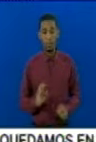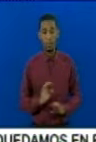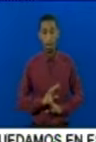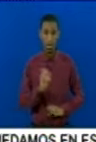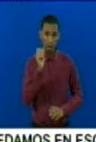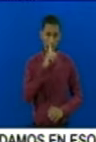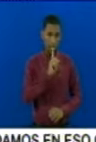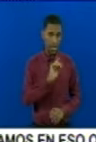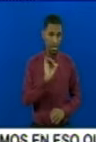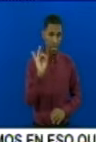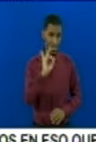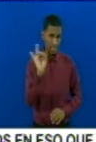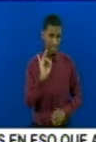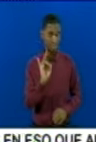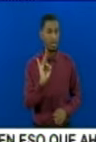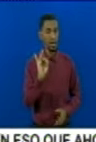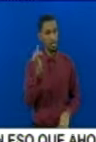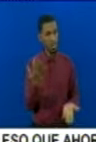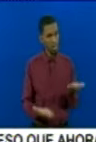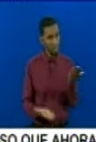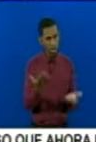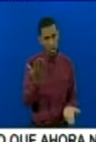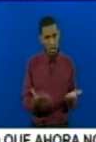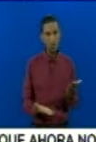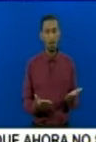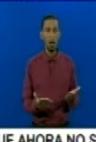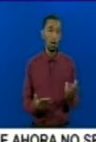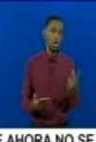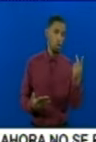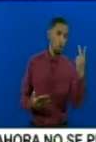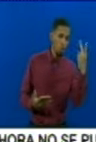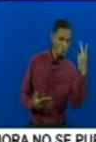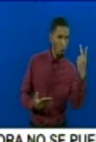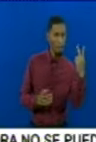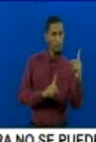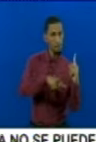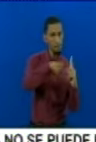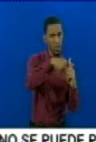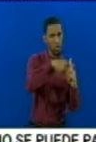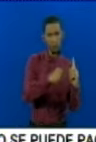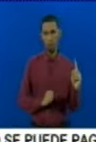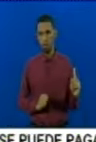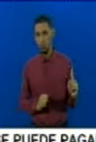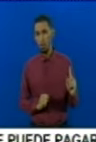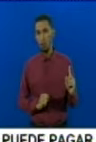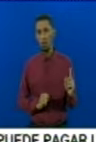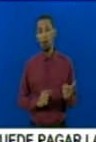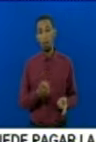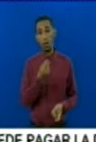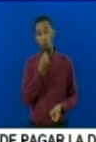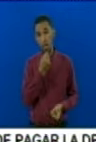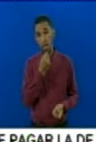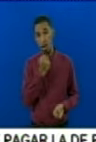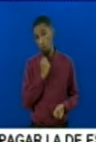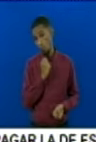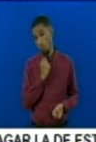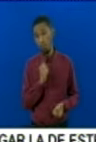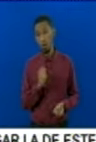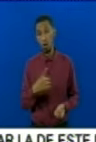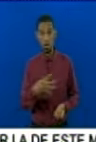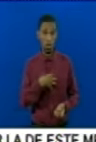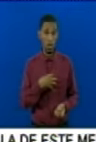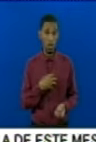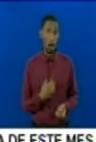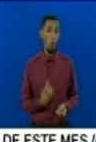libras, los 2 kilogramos adicionales, como ya explicamos, de los grupos etarios, y una vez que tengamos además